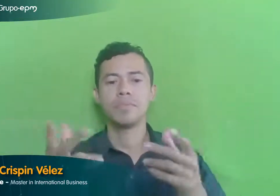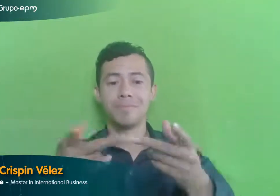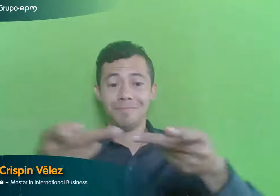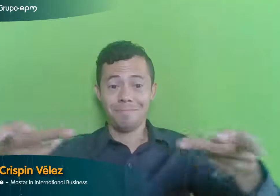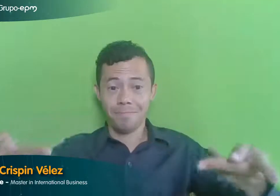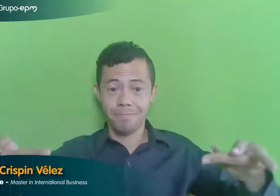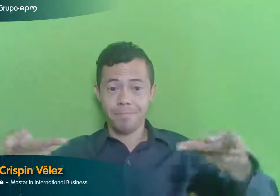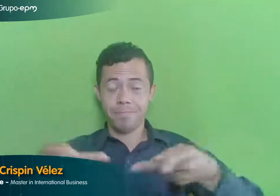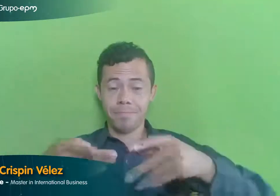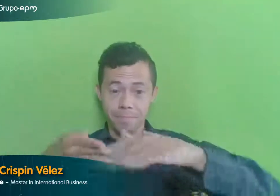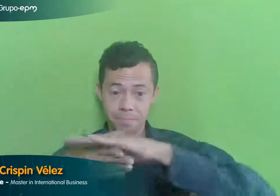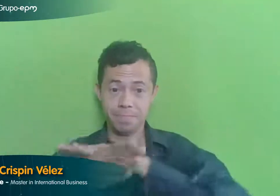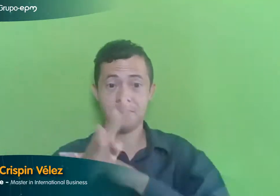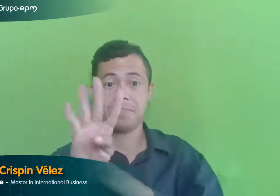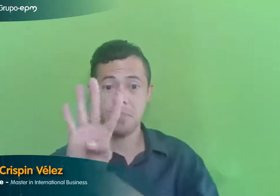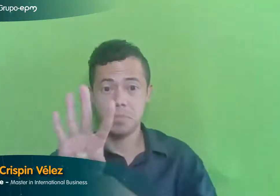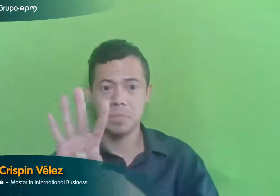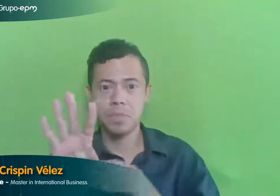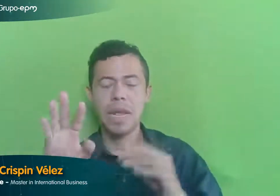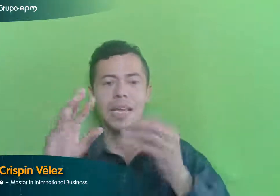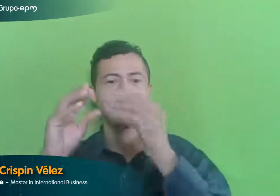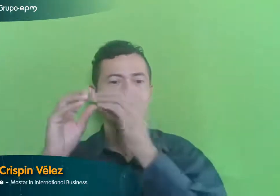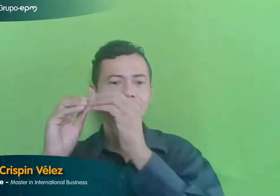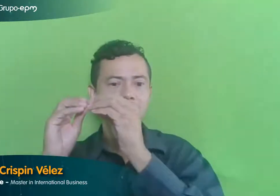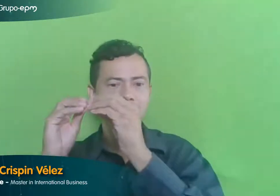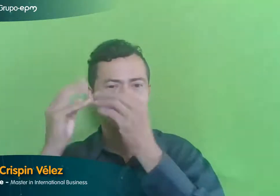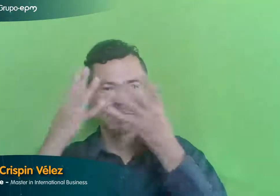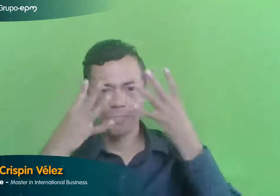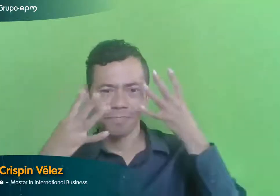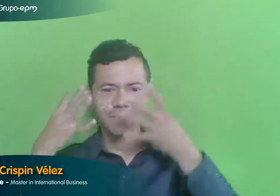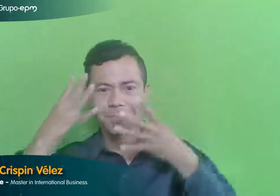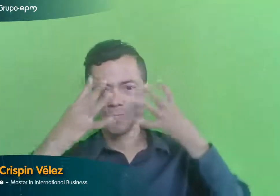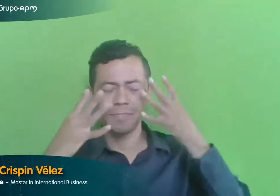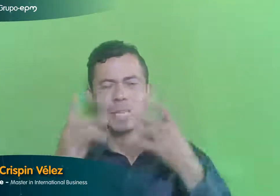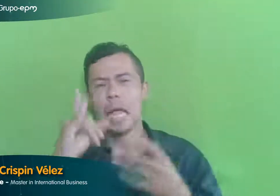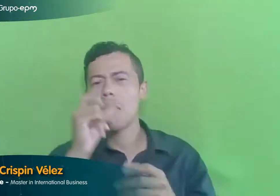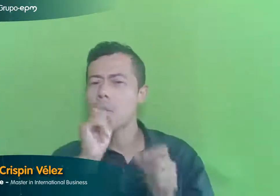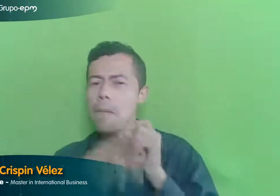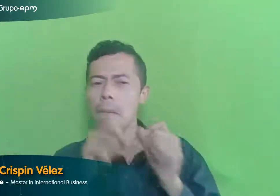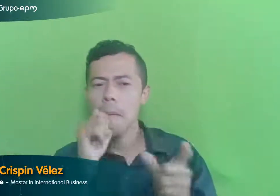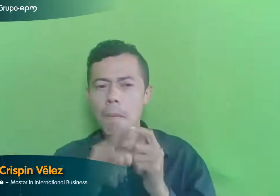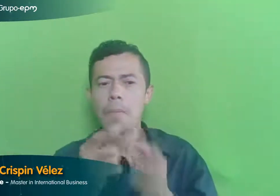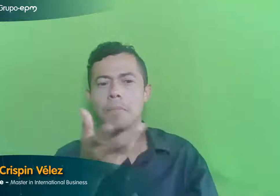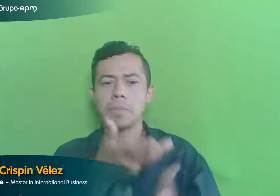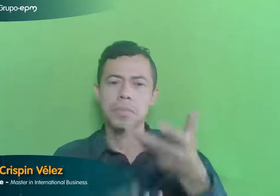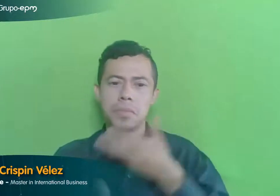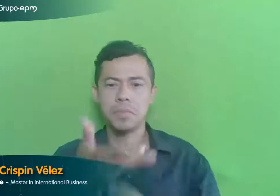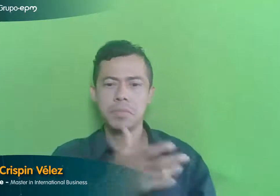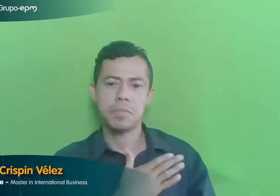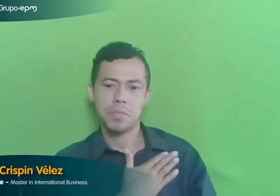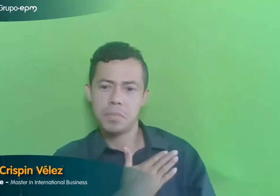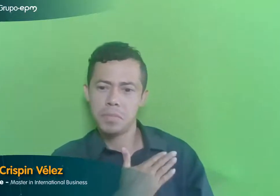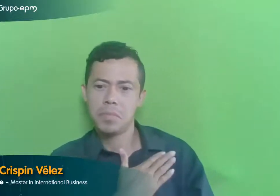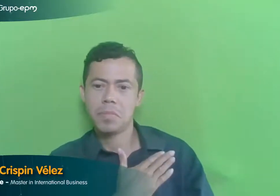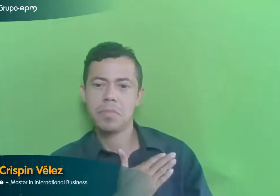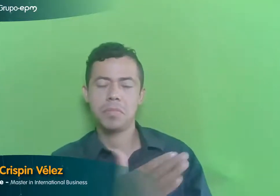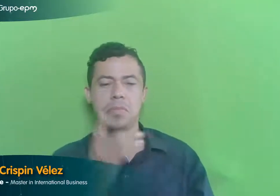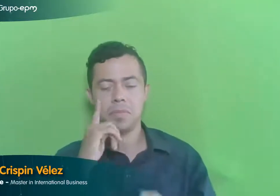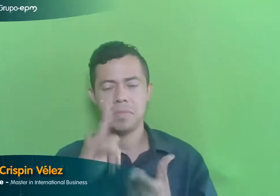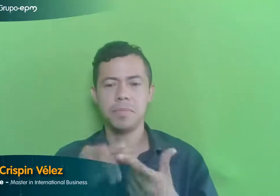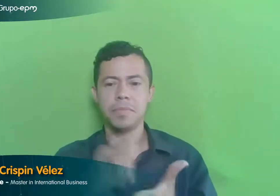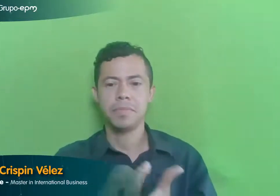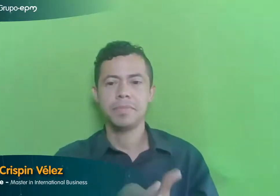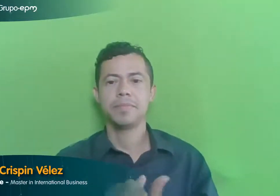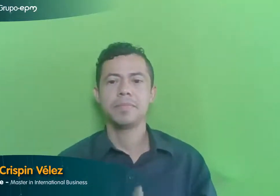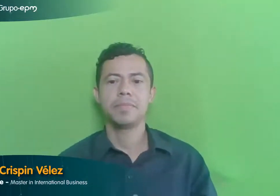4 de Creatividad, donde pueden hacerle algunas preguntas y conversar un poquito más a fondo con Crispín.